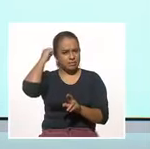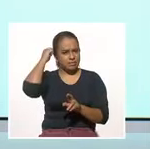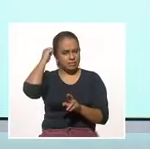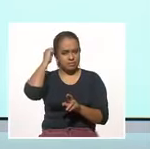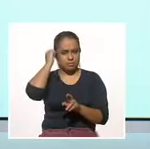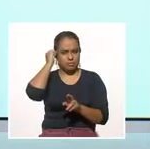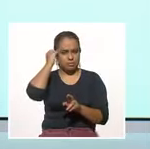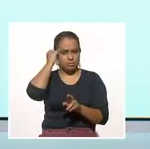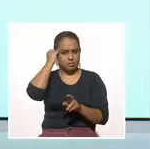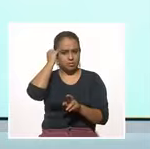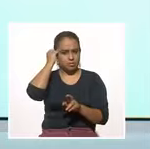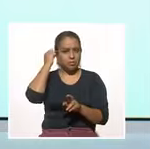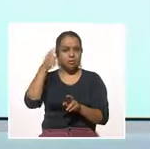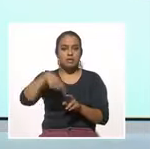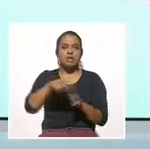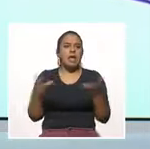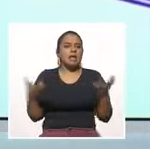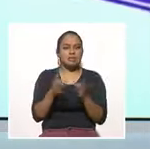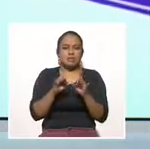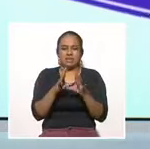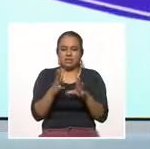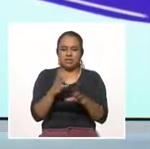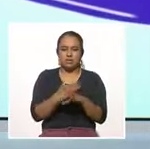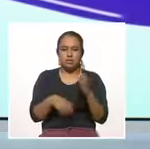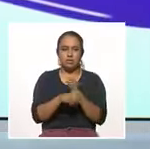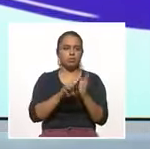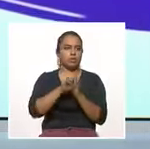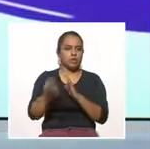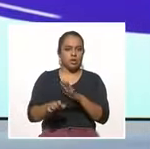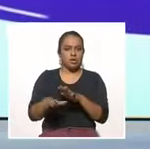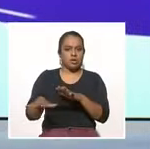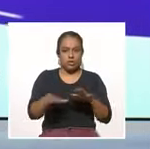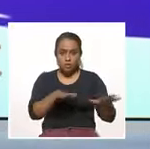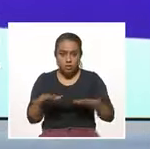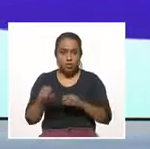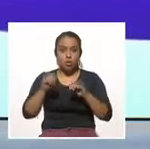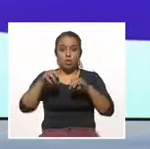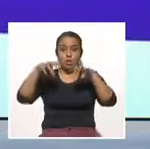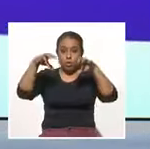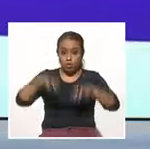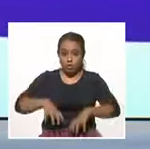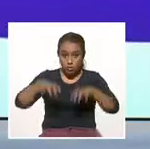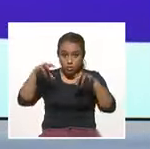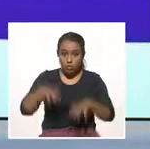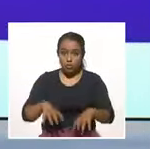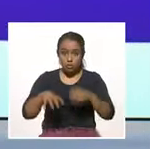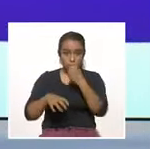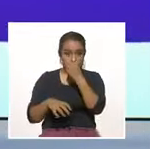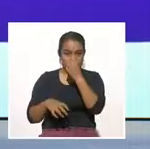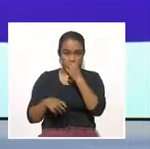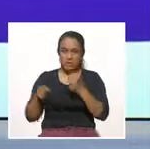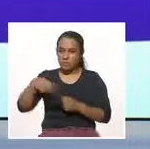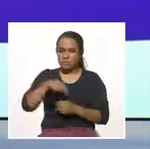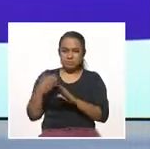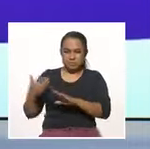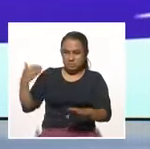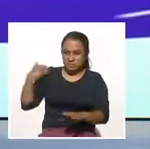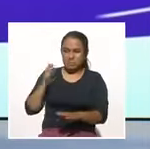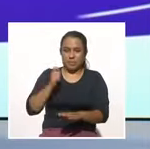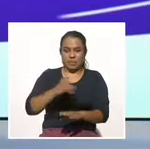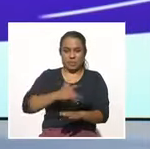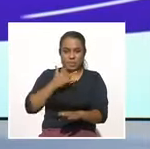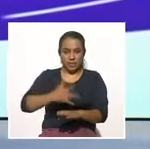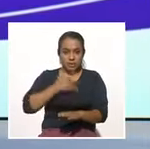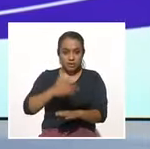hacer cuando suceden ciertas cosas, como lo puede ser un temblor, unas lluvias fuertes, como las que hemos estado sintiendo en los últimos días,